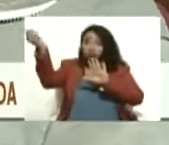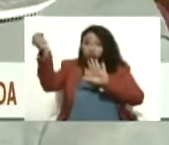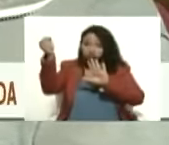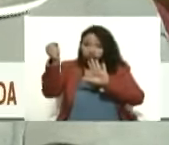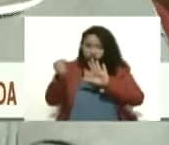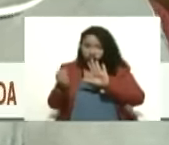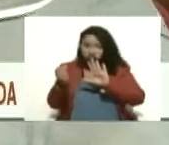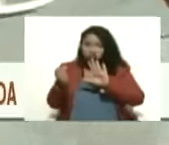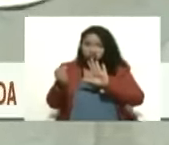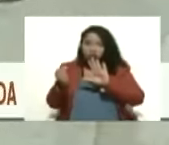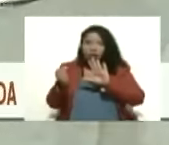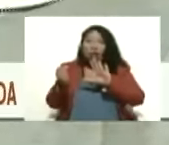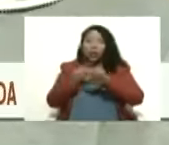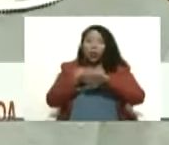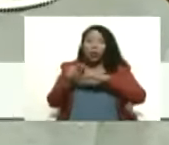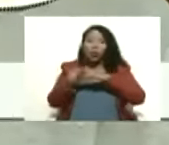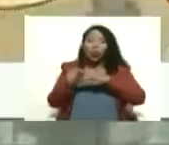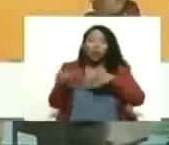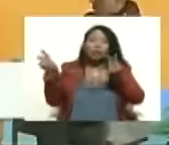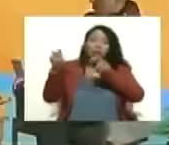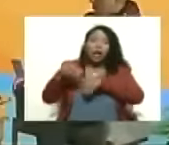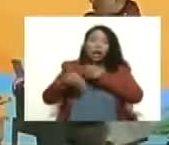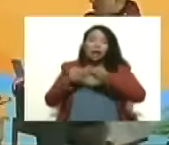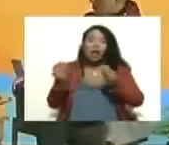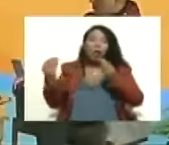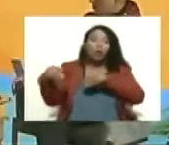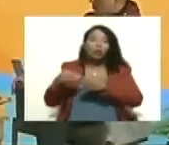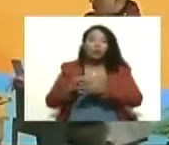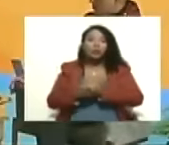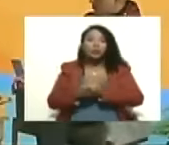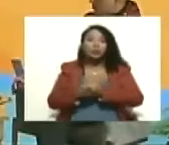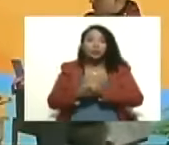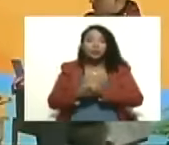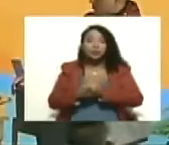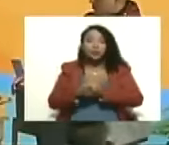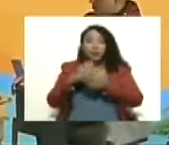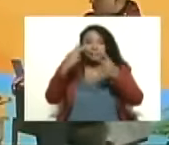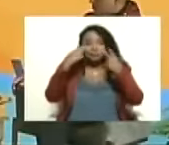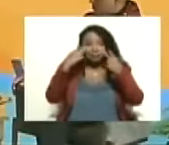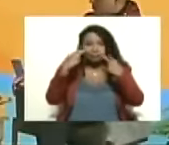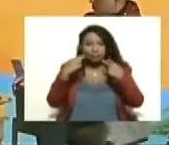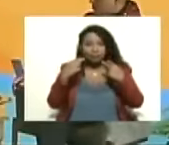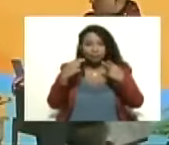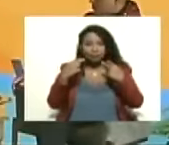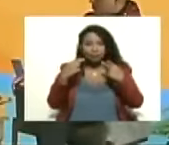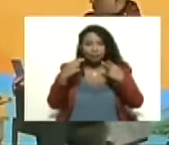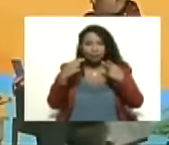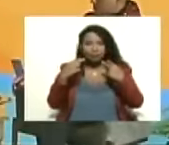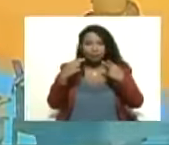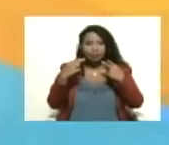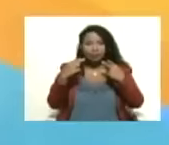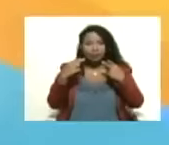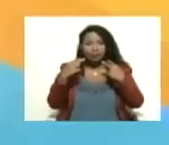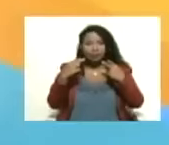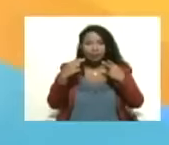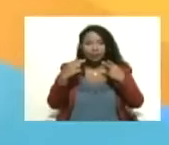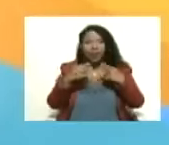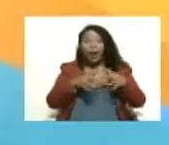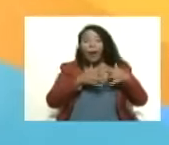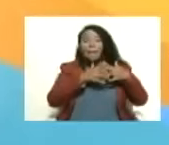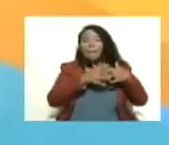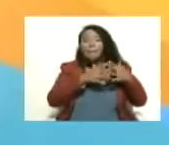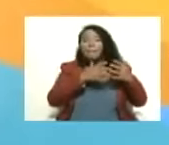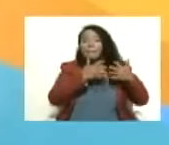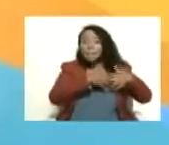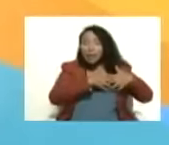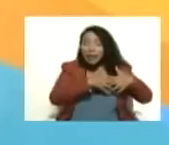lograr un acuerdo sobre este acuerdo mire la la la pretensión de la exon móvil y